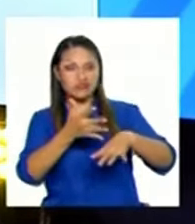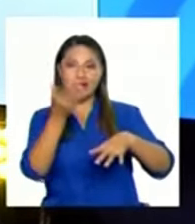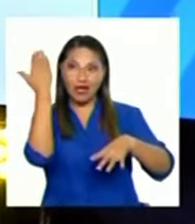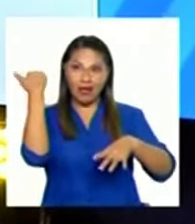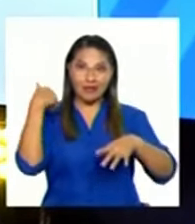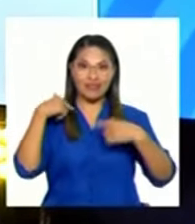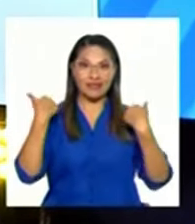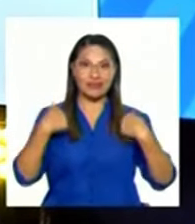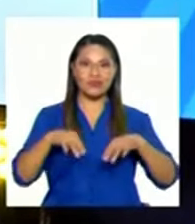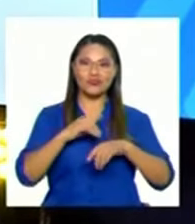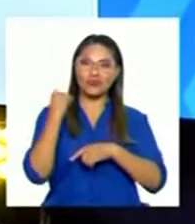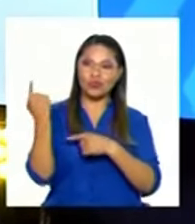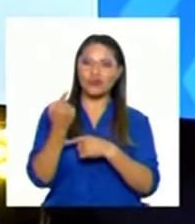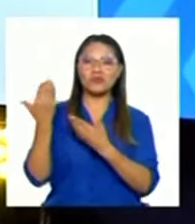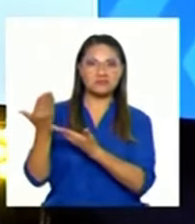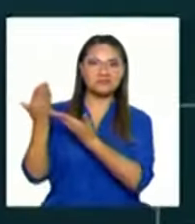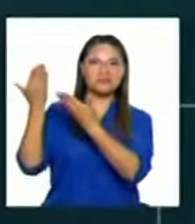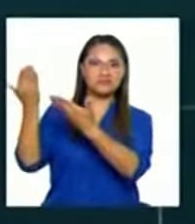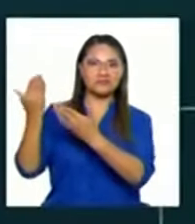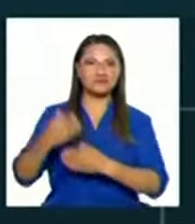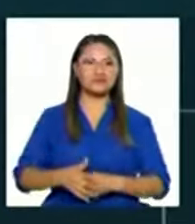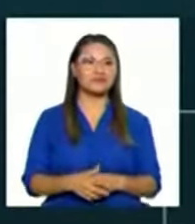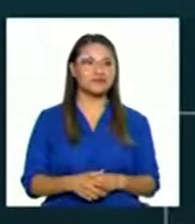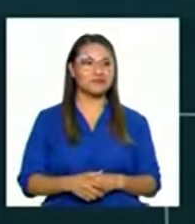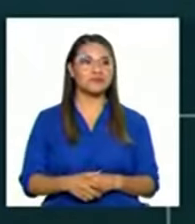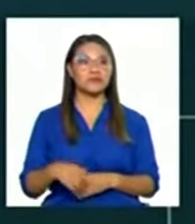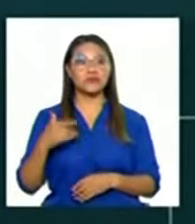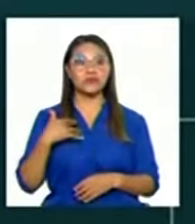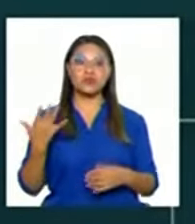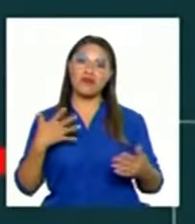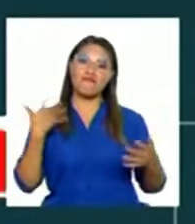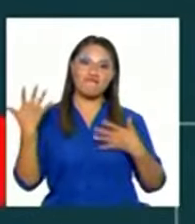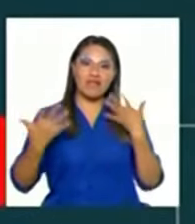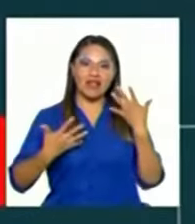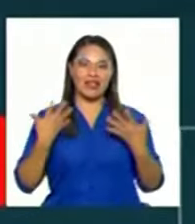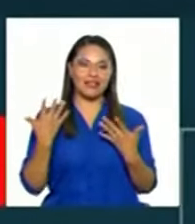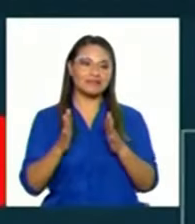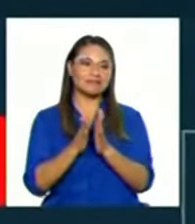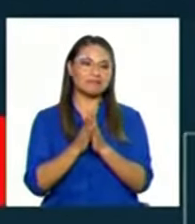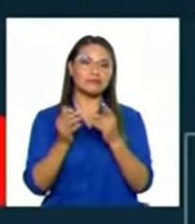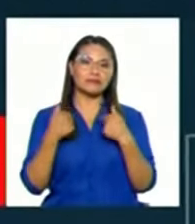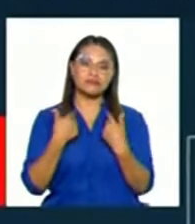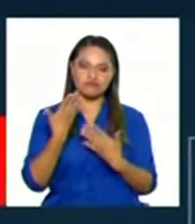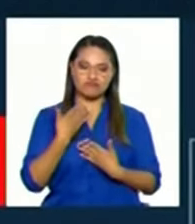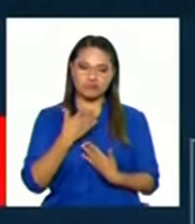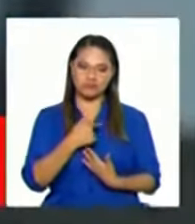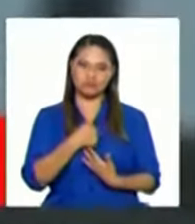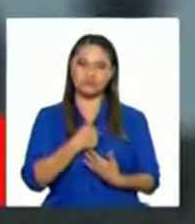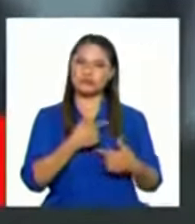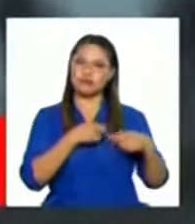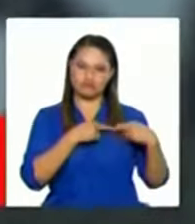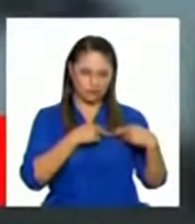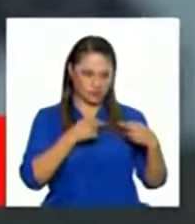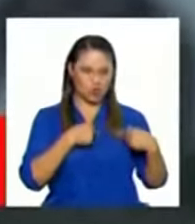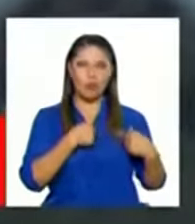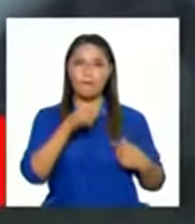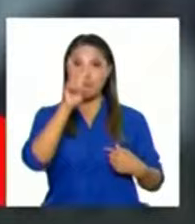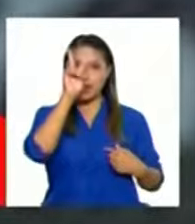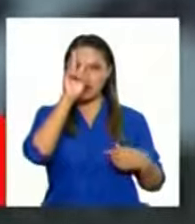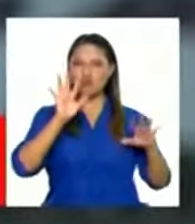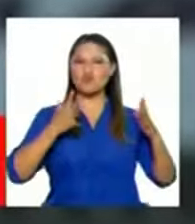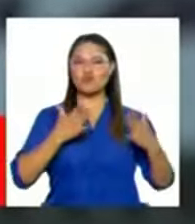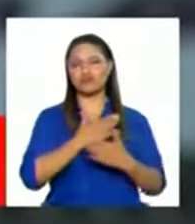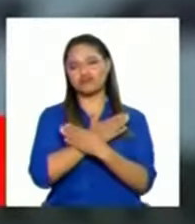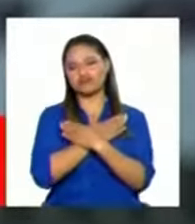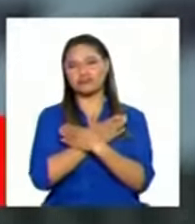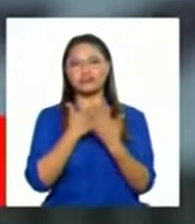con la camiseta del combinado país. Muy feliz, feliz por representar a mi país. Esto no